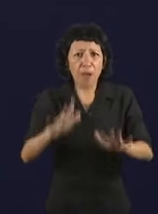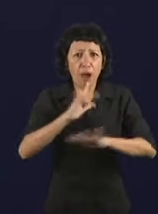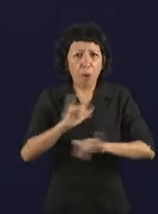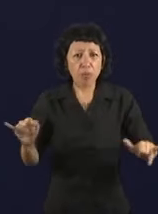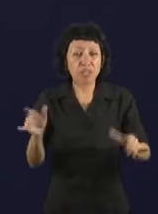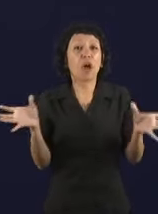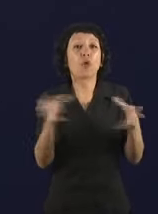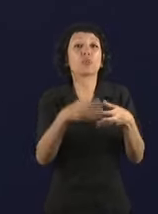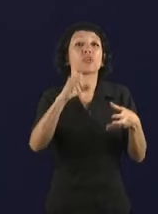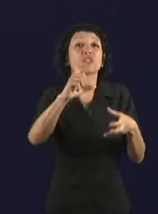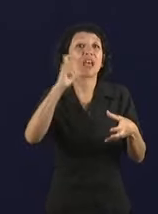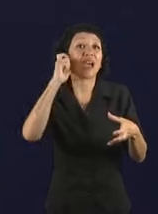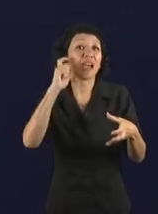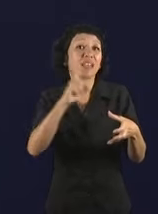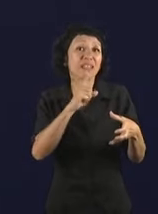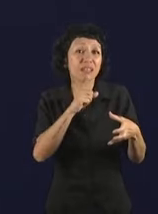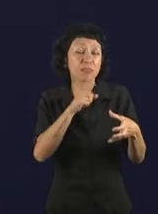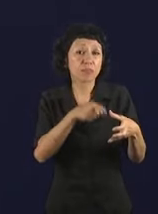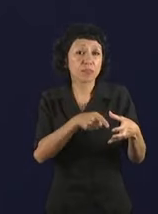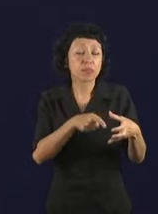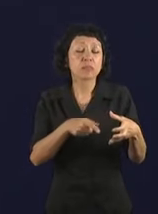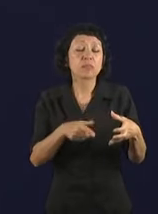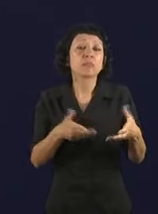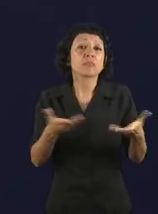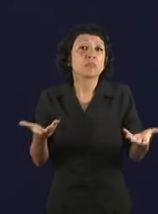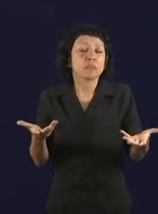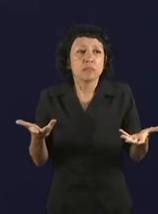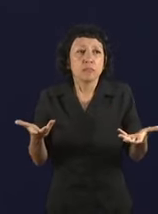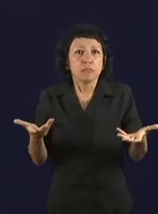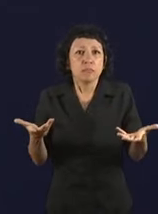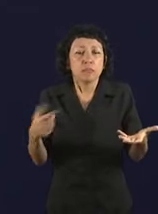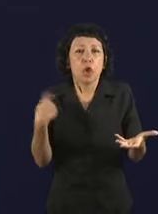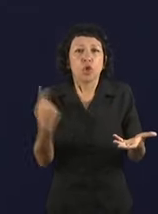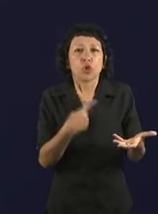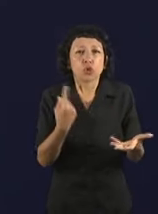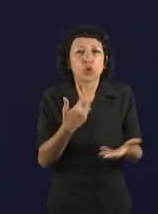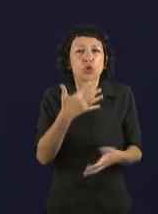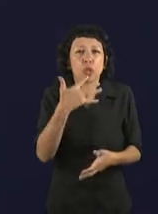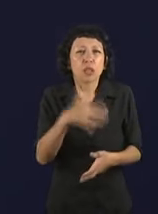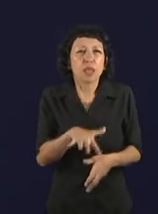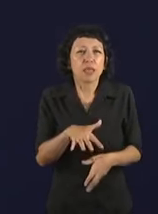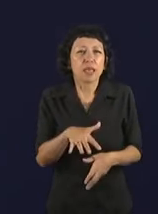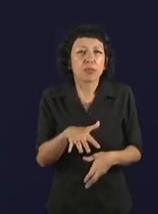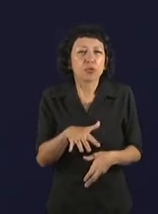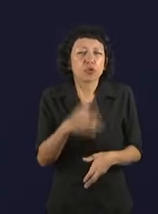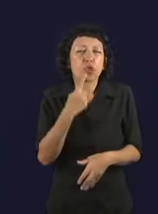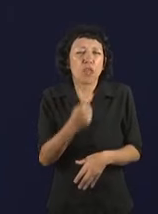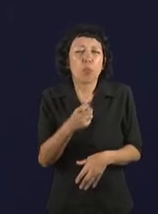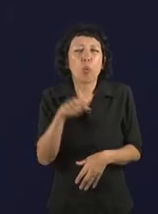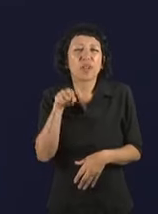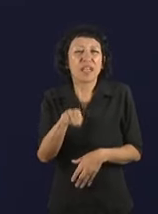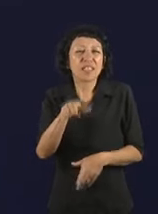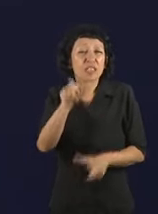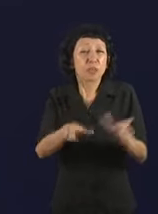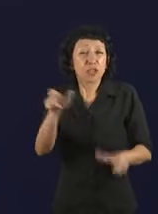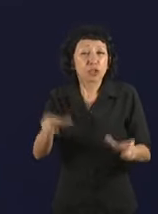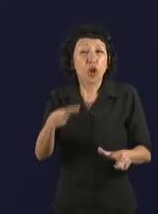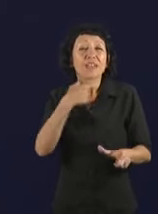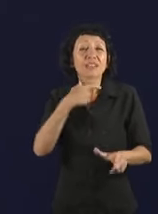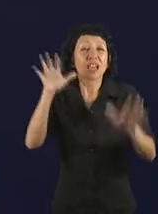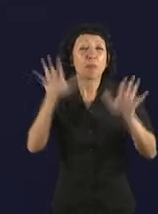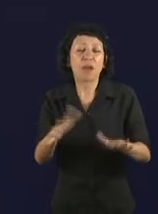cgt eh entendemos que están claramente del lado equivocado de la historia Cuando